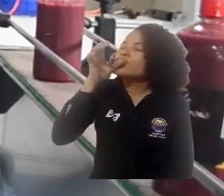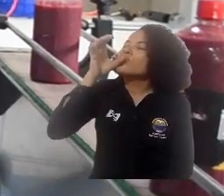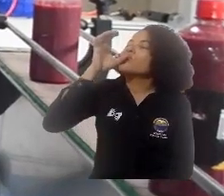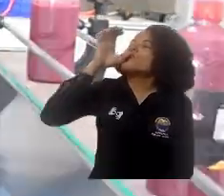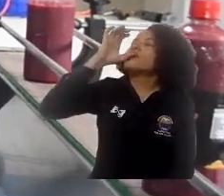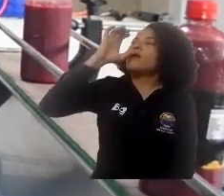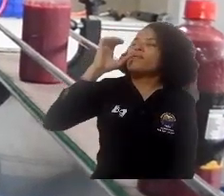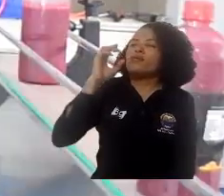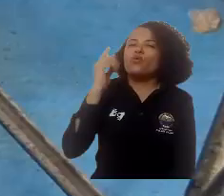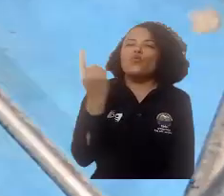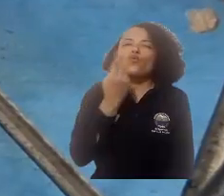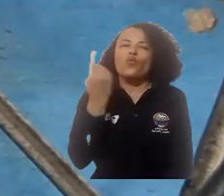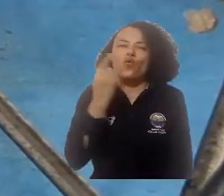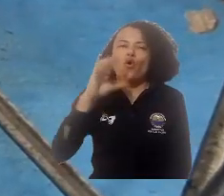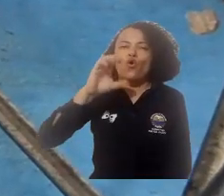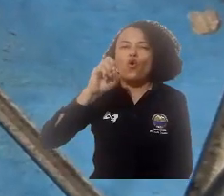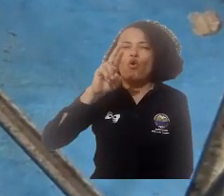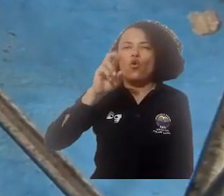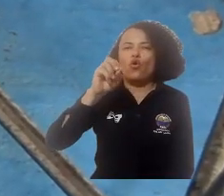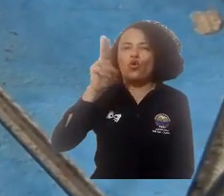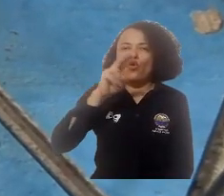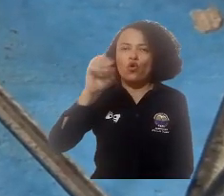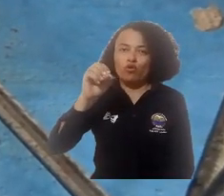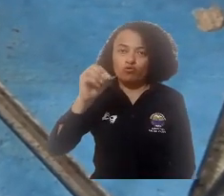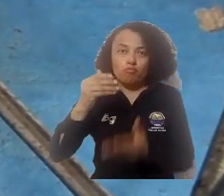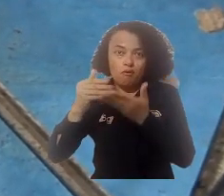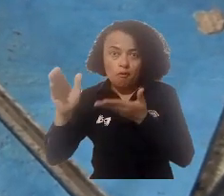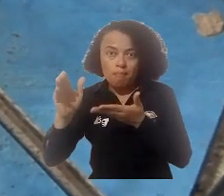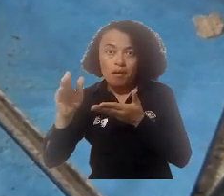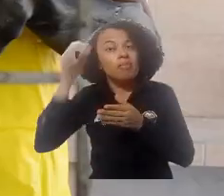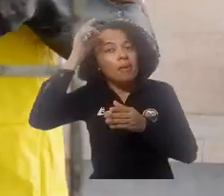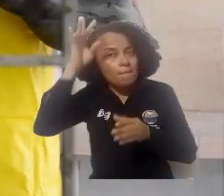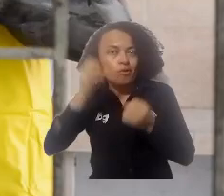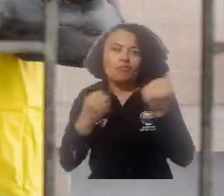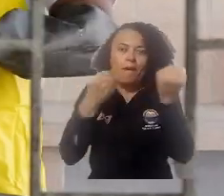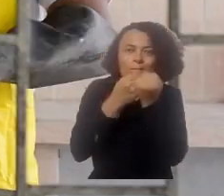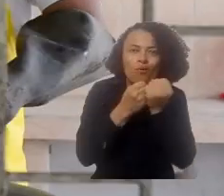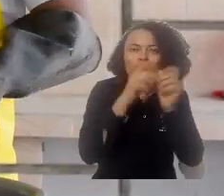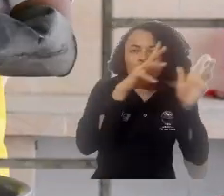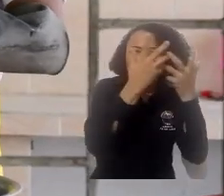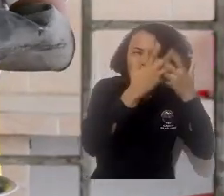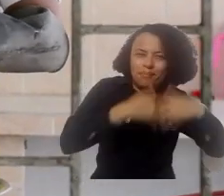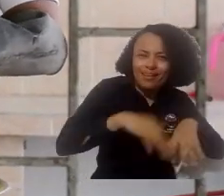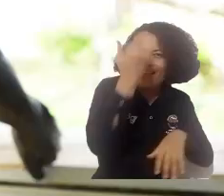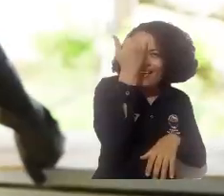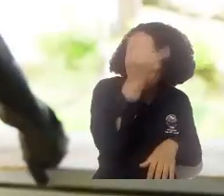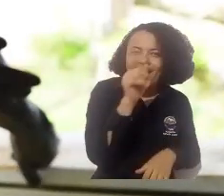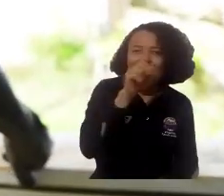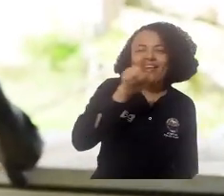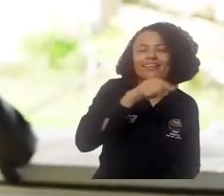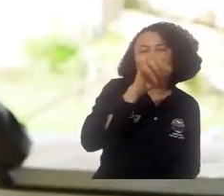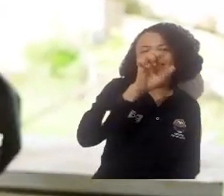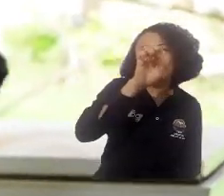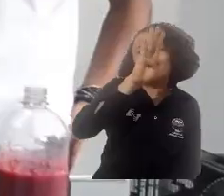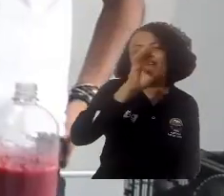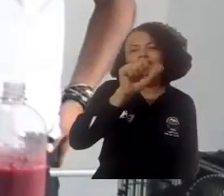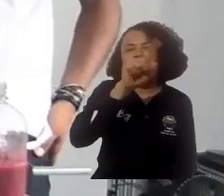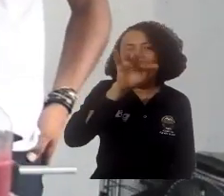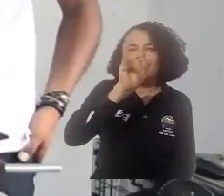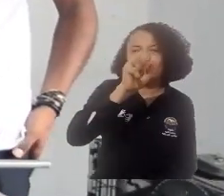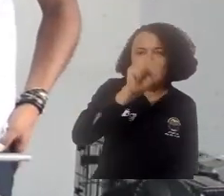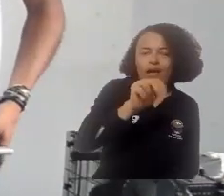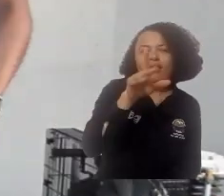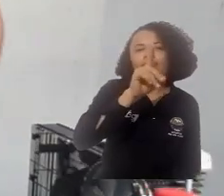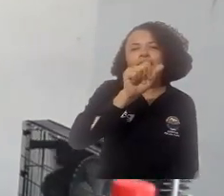si usted disfruta de una bebida de pulpa de corozo, quizá esté apoyando el emprendimiento de Daniel y Sebastián Manga González,